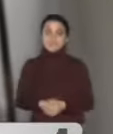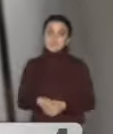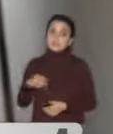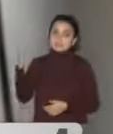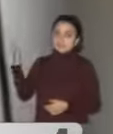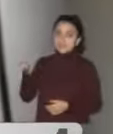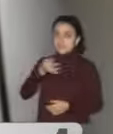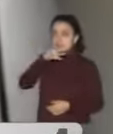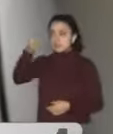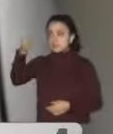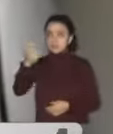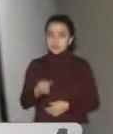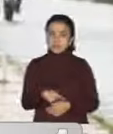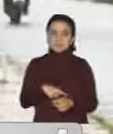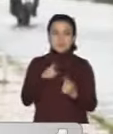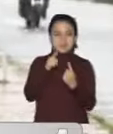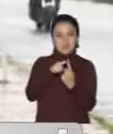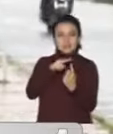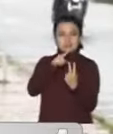ante la Fiscalía General de la Nación.